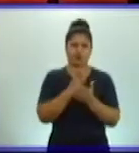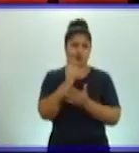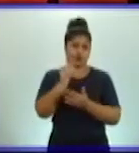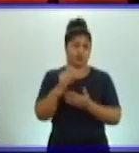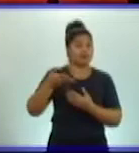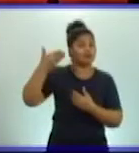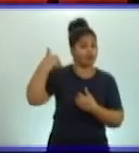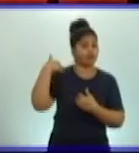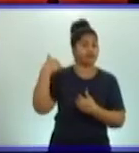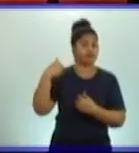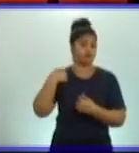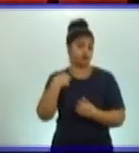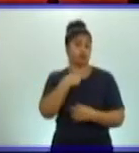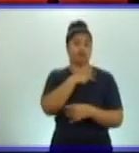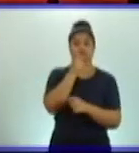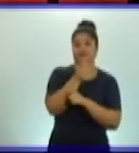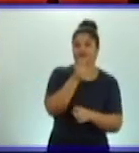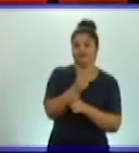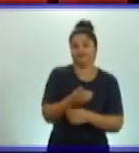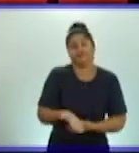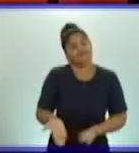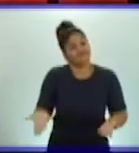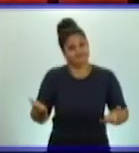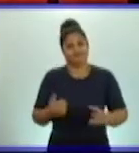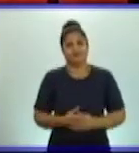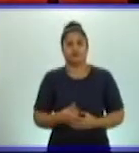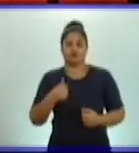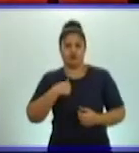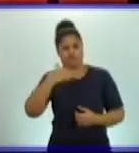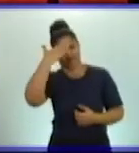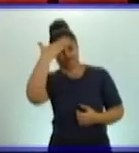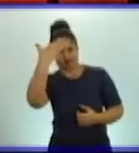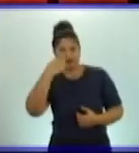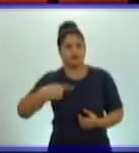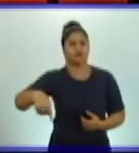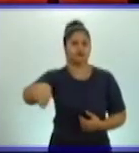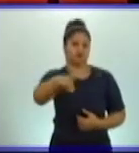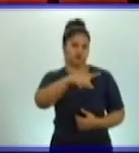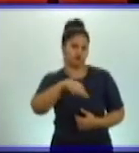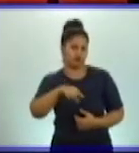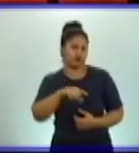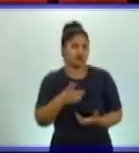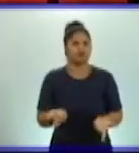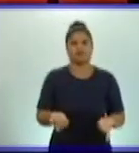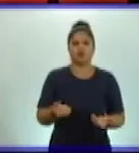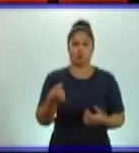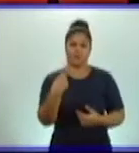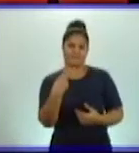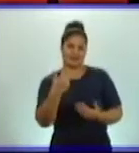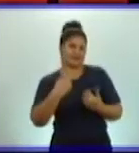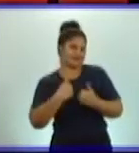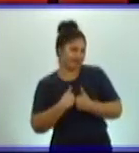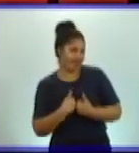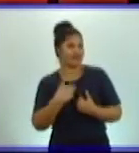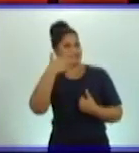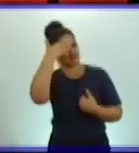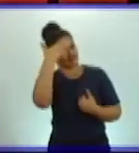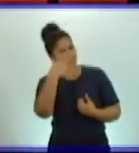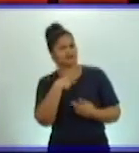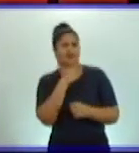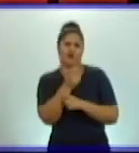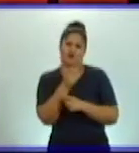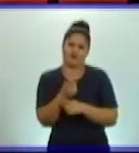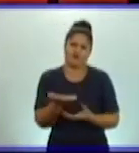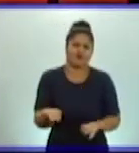las redes sociales lo ha permitido. Yo les quiero agradecer muchísimo todos los mensajes alentadores, porque realmente trabajar en vivo es